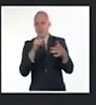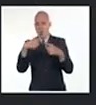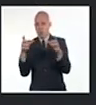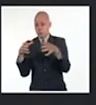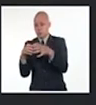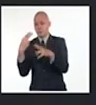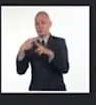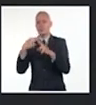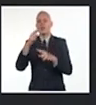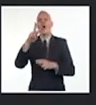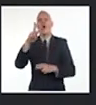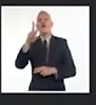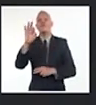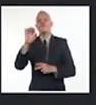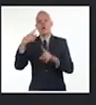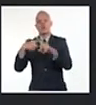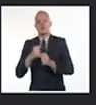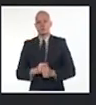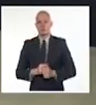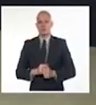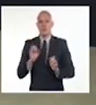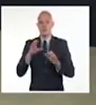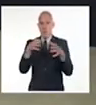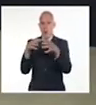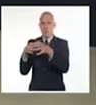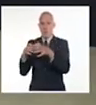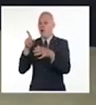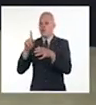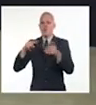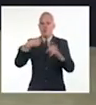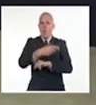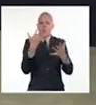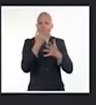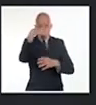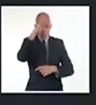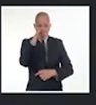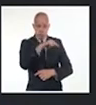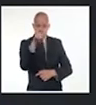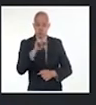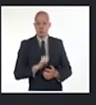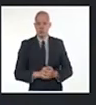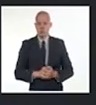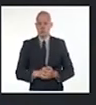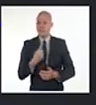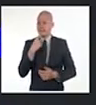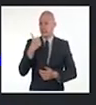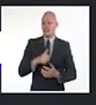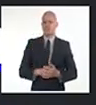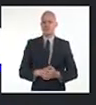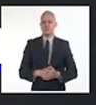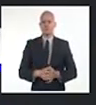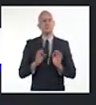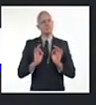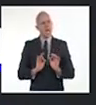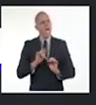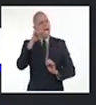línea de la política exterior de Estados Unidos hacia Cuba. O sea, yo creo que son instrumentos de esa